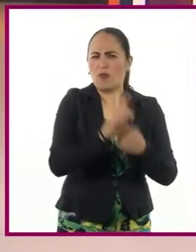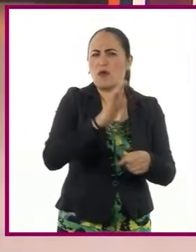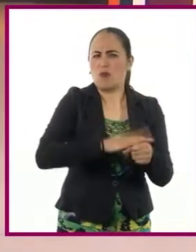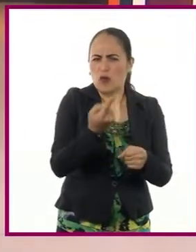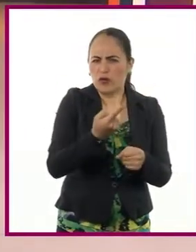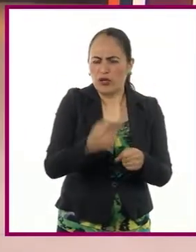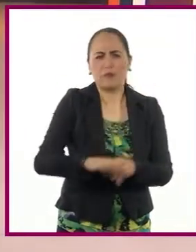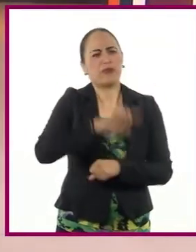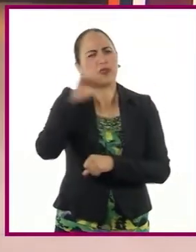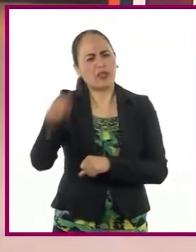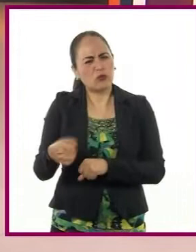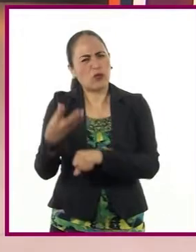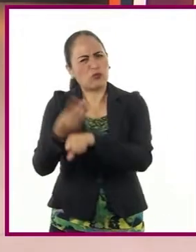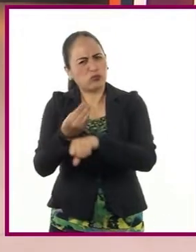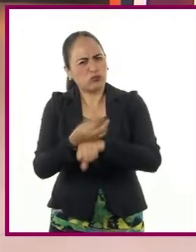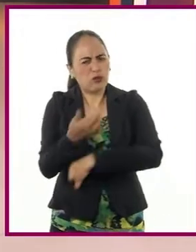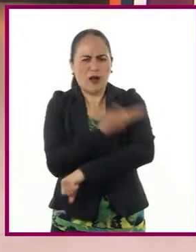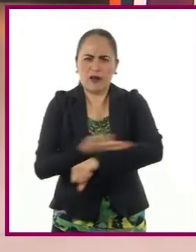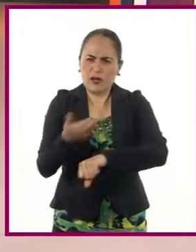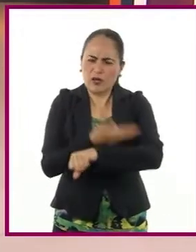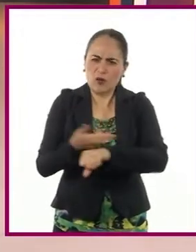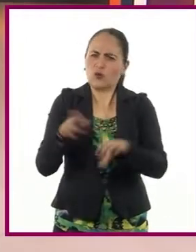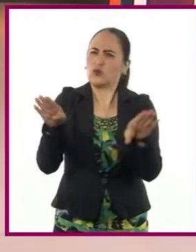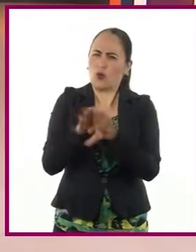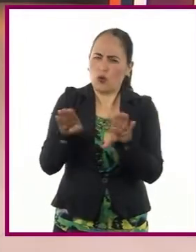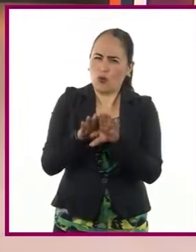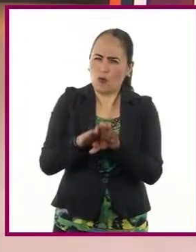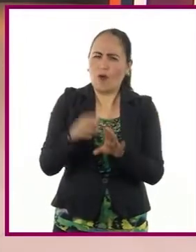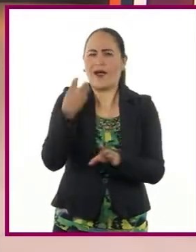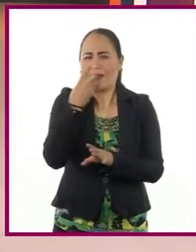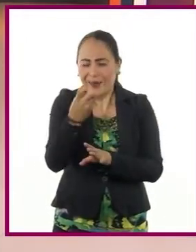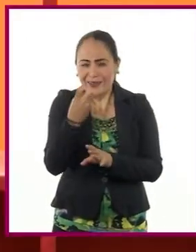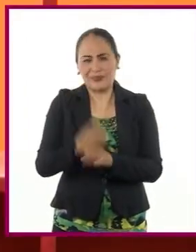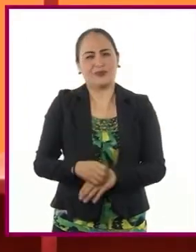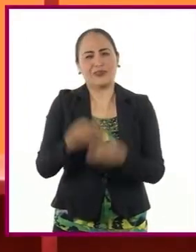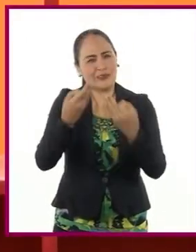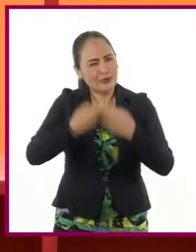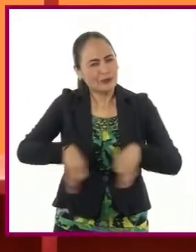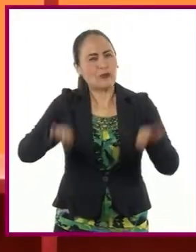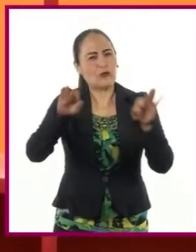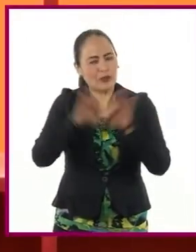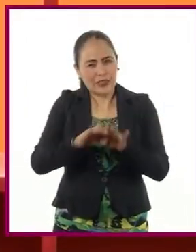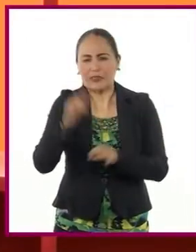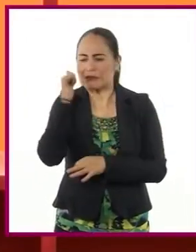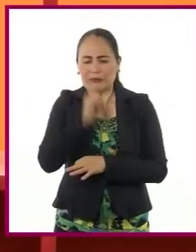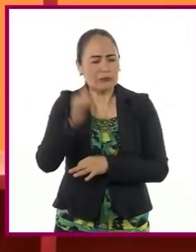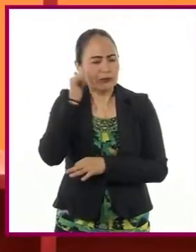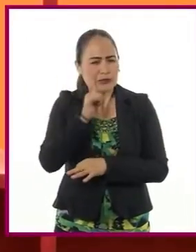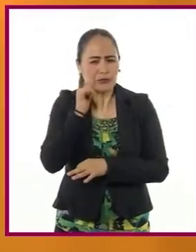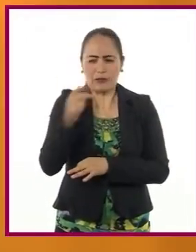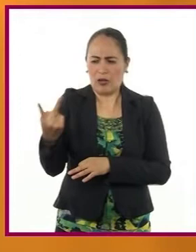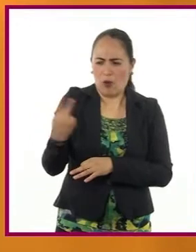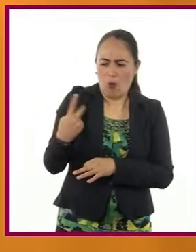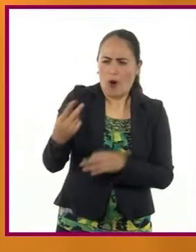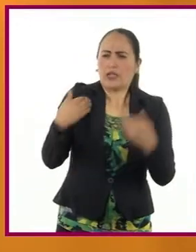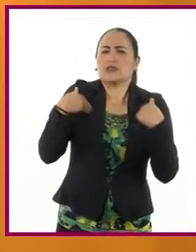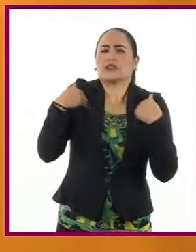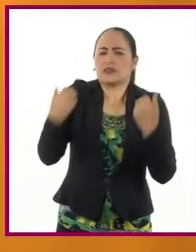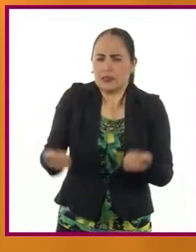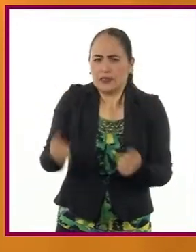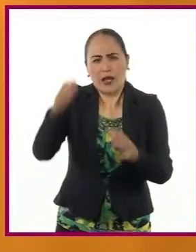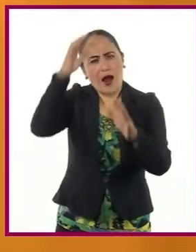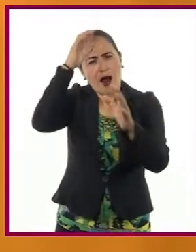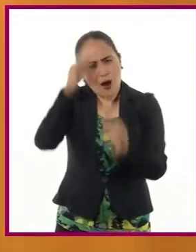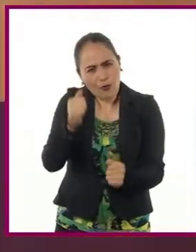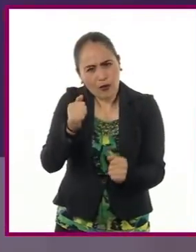una solución. Estamos hablando de cosas muy interesantes. Es claro que siempre hay una forma de entenderse y llegar a acuerdos